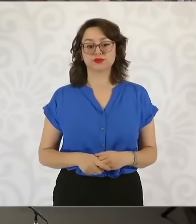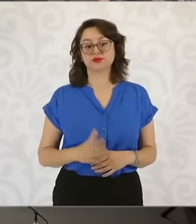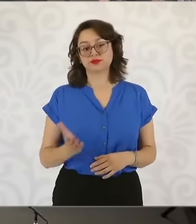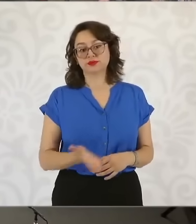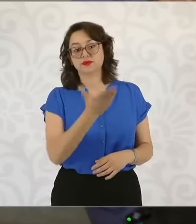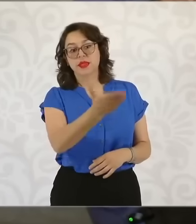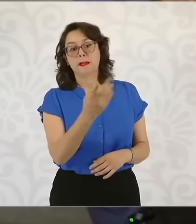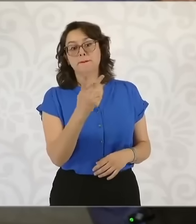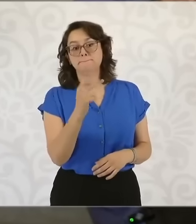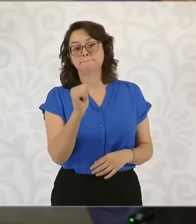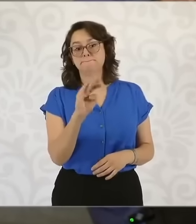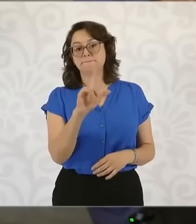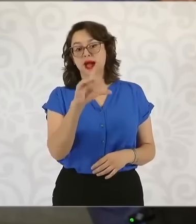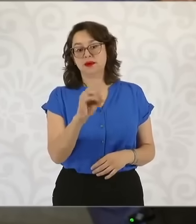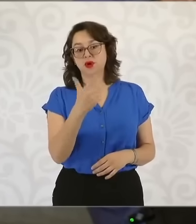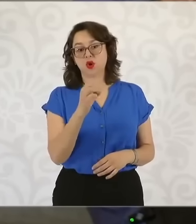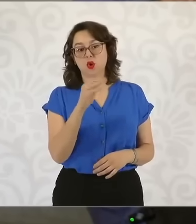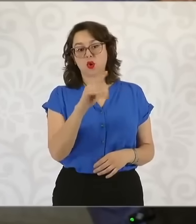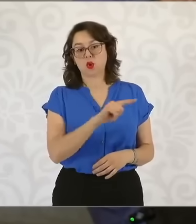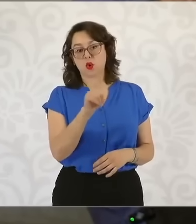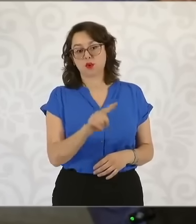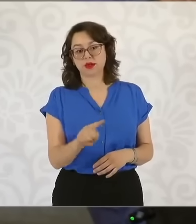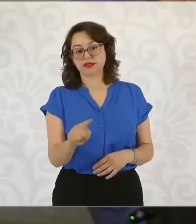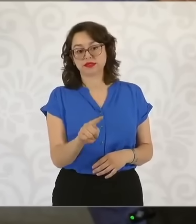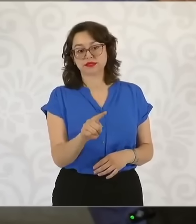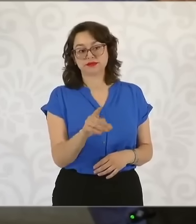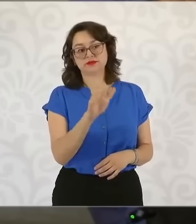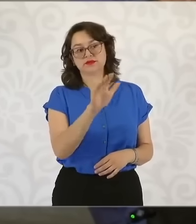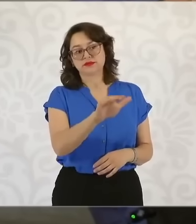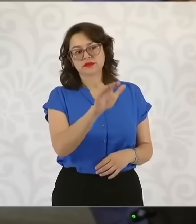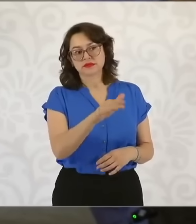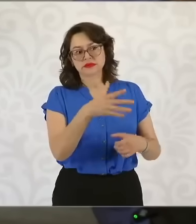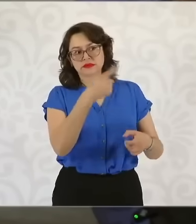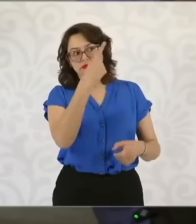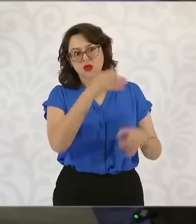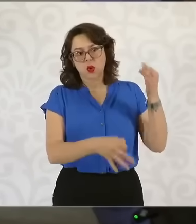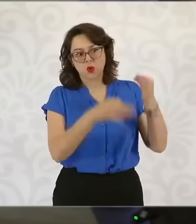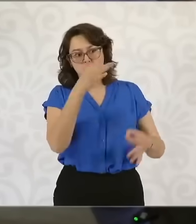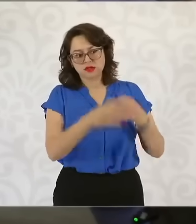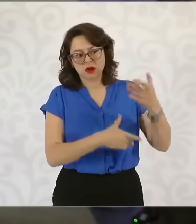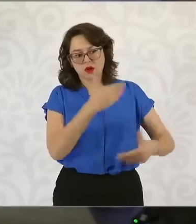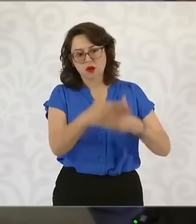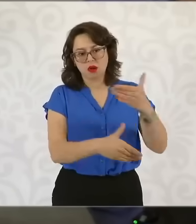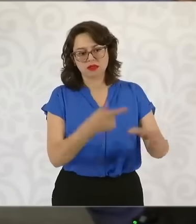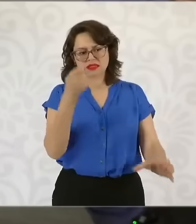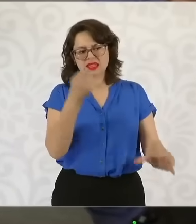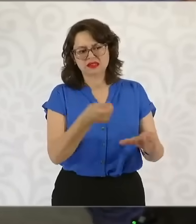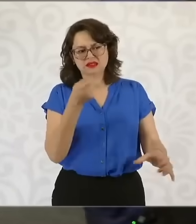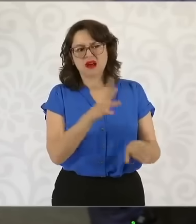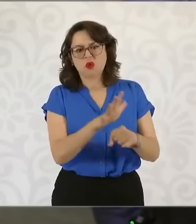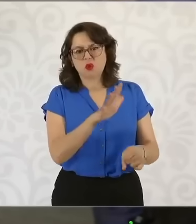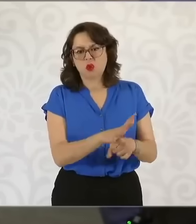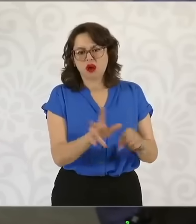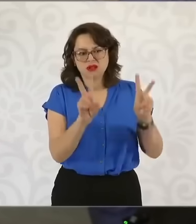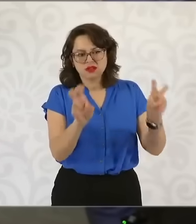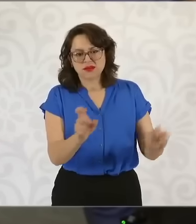Gómez, hablaba de una próxima sentencia y del otro caso que se tiene en contra de Genaro García Luna. Si nos puede aclarar